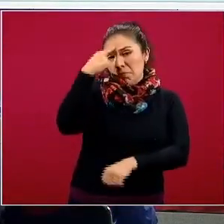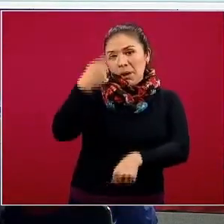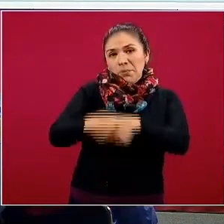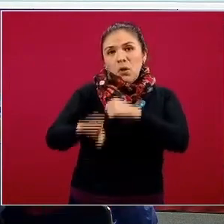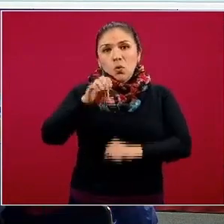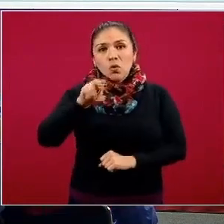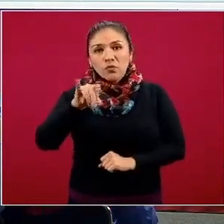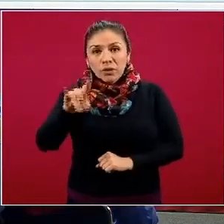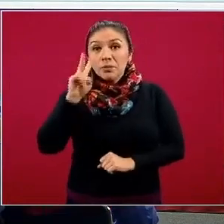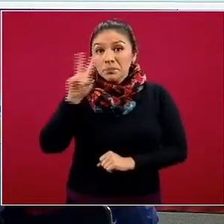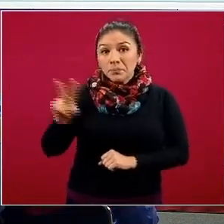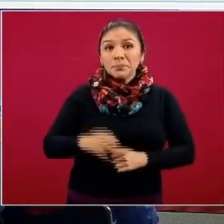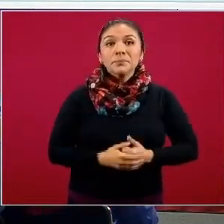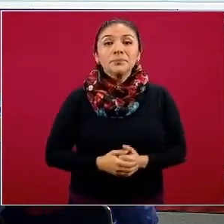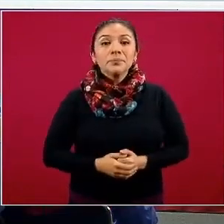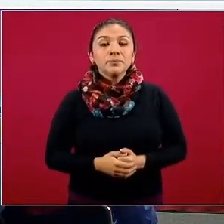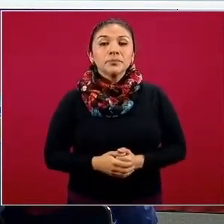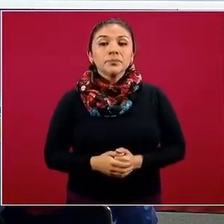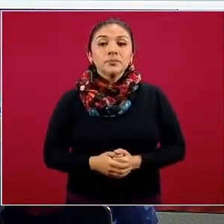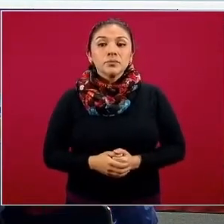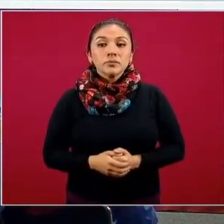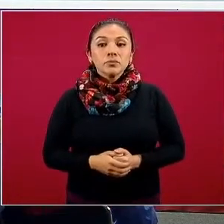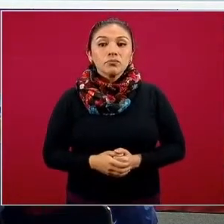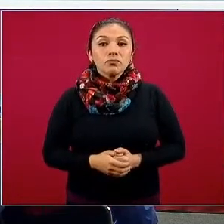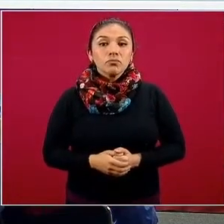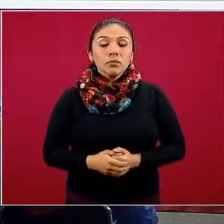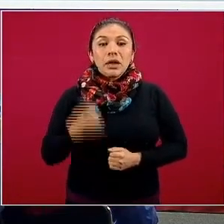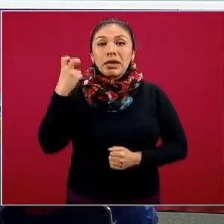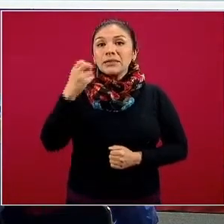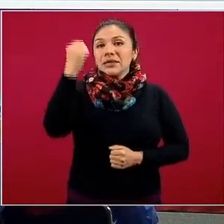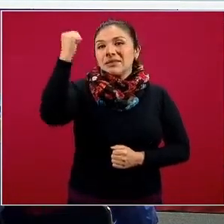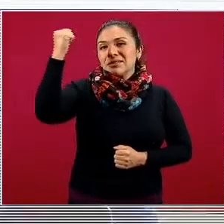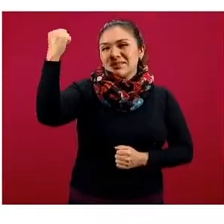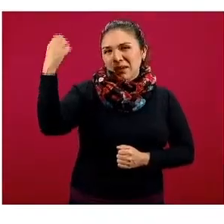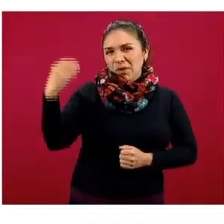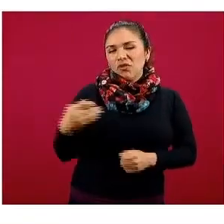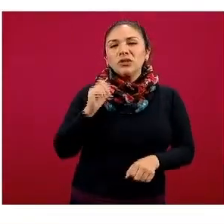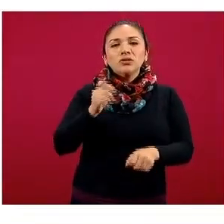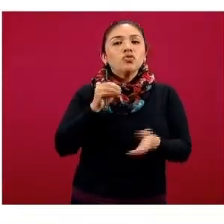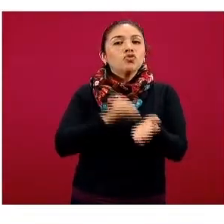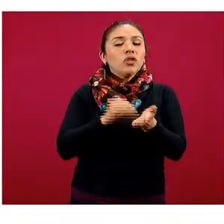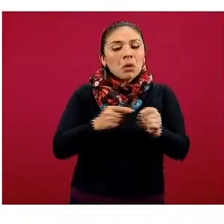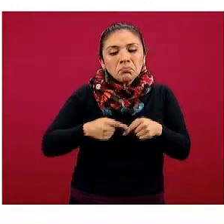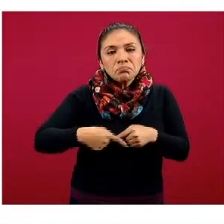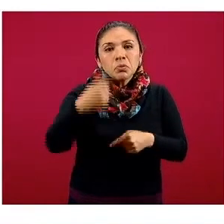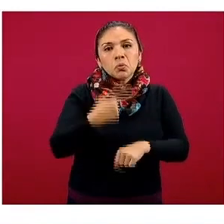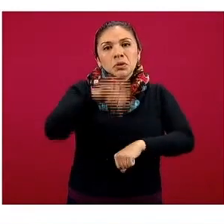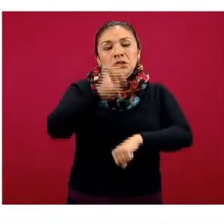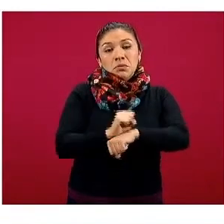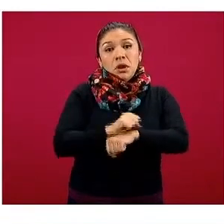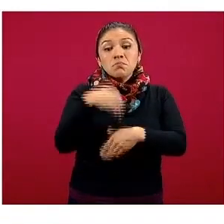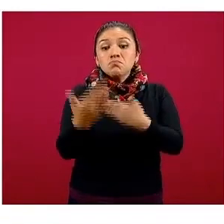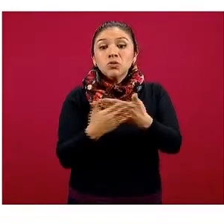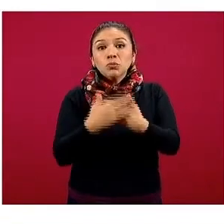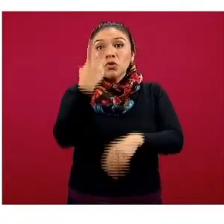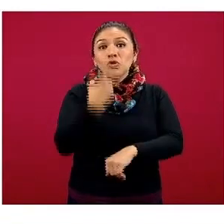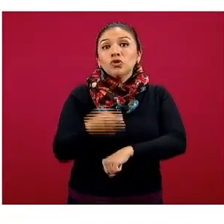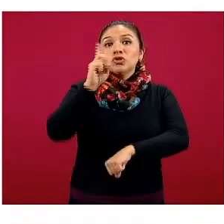COVID. Si vemos la siguiente diapositiva, aquí tenemos el semáforo que continúa vigente durante esta semana. En dos días más